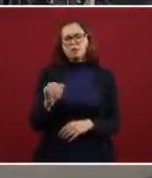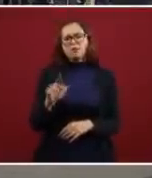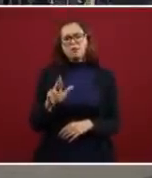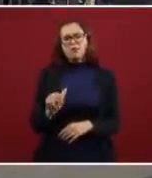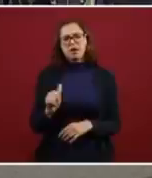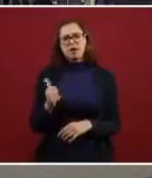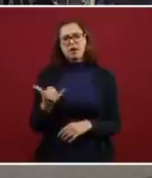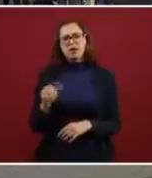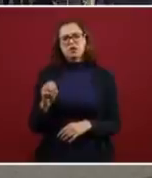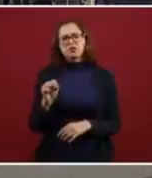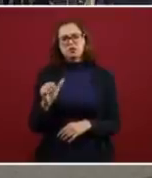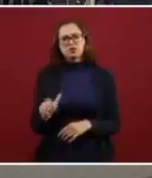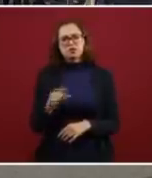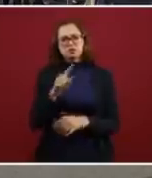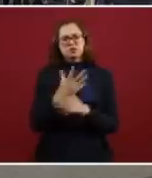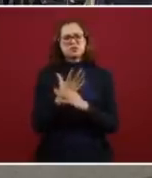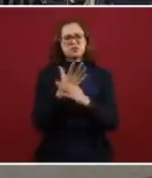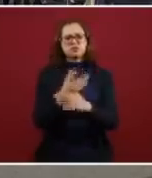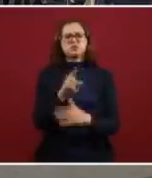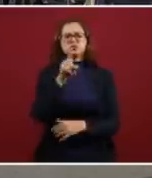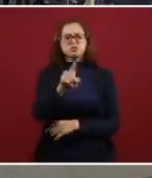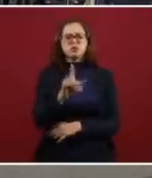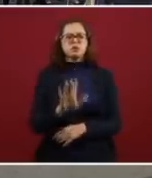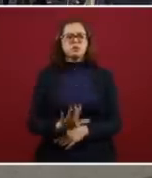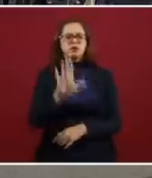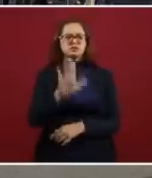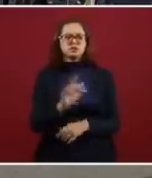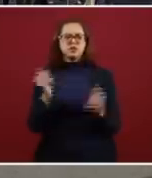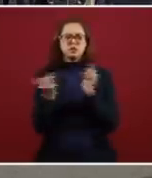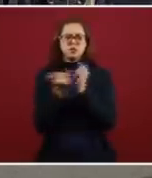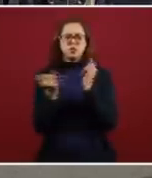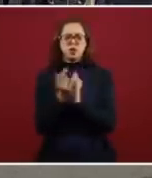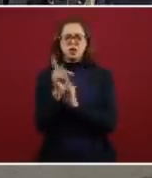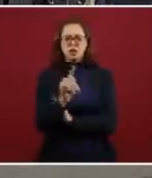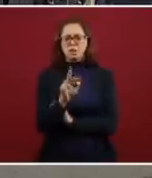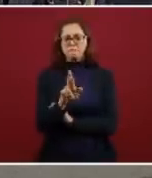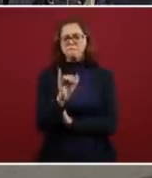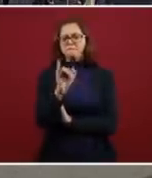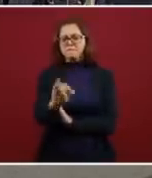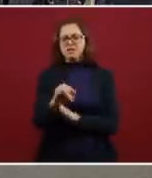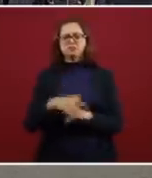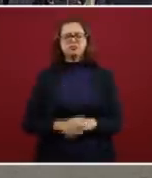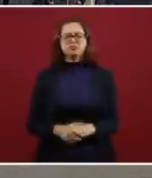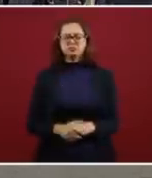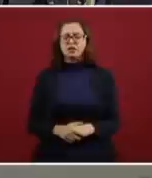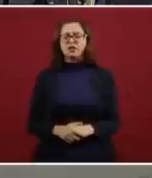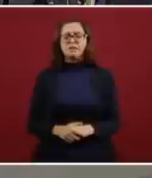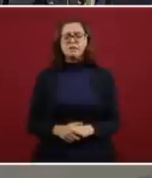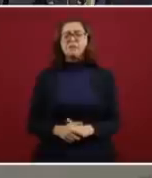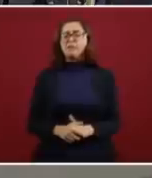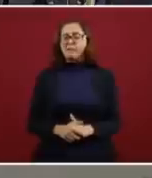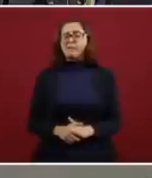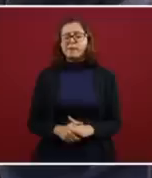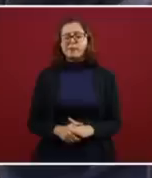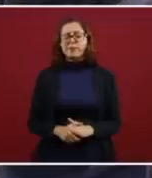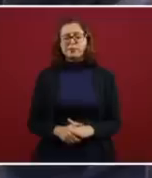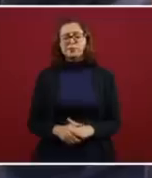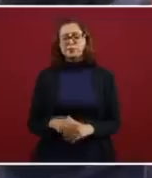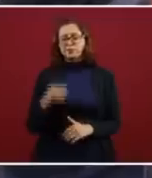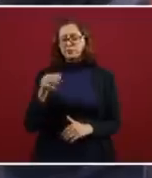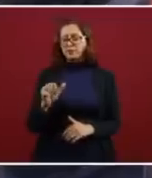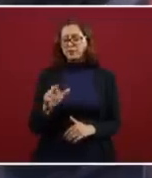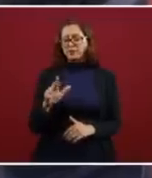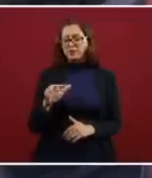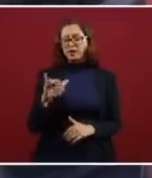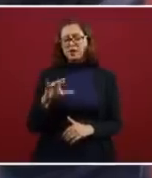quien considera que usted es como la resurrección del PRI? Pues lo respeto a Mario Vargas